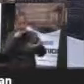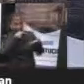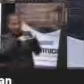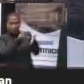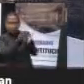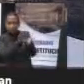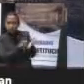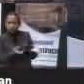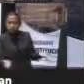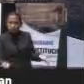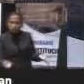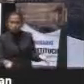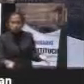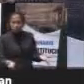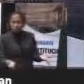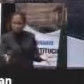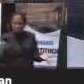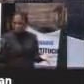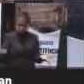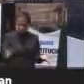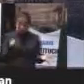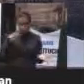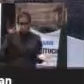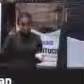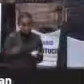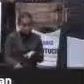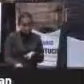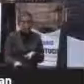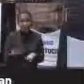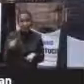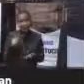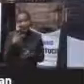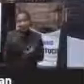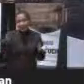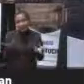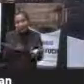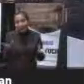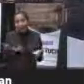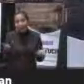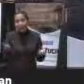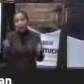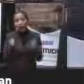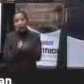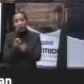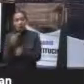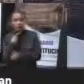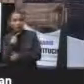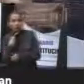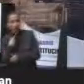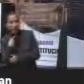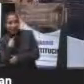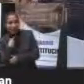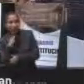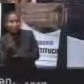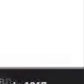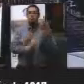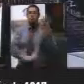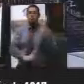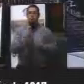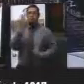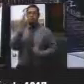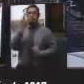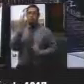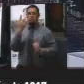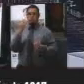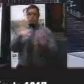principios, y una conducta que ciertamente se lleva a cabo a través de la política, digámoslo en abstracto.